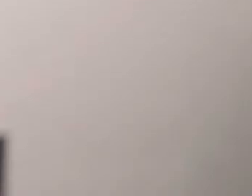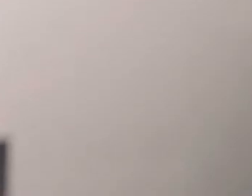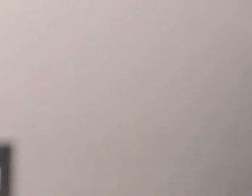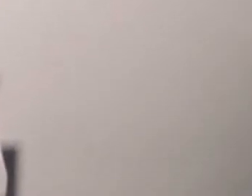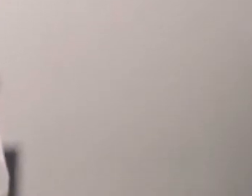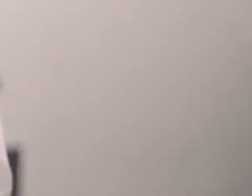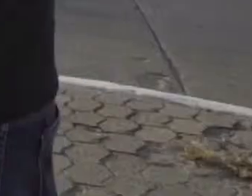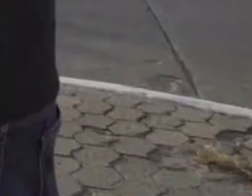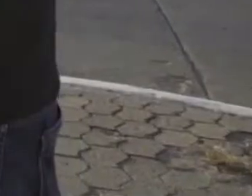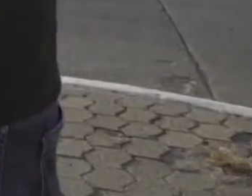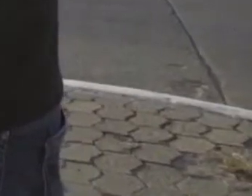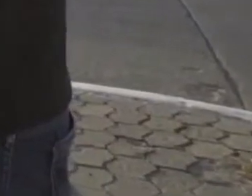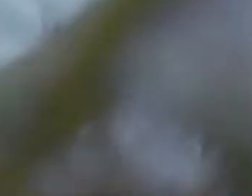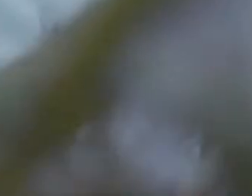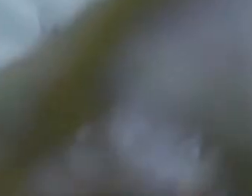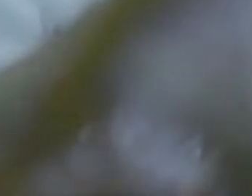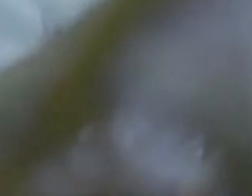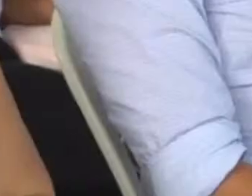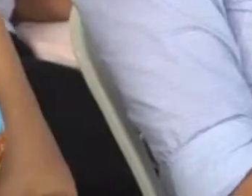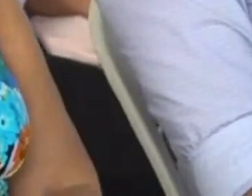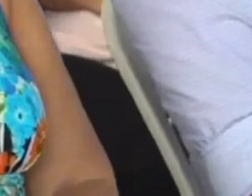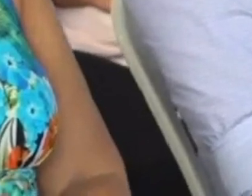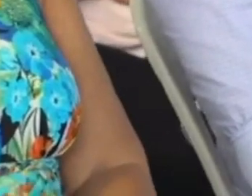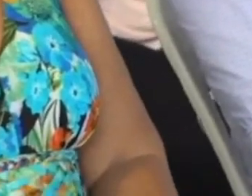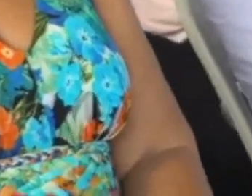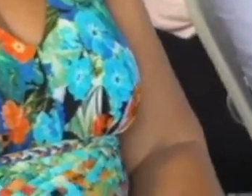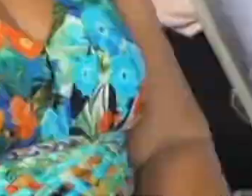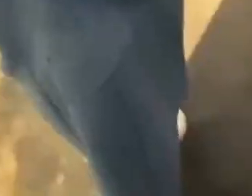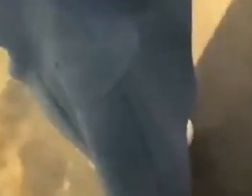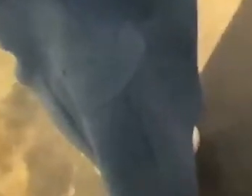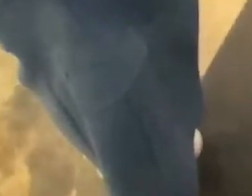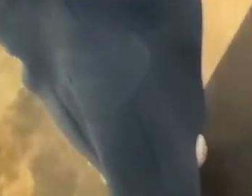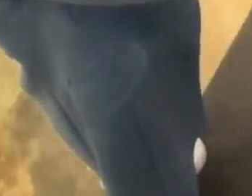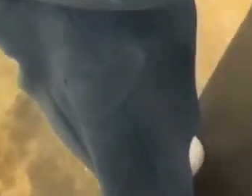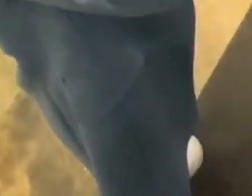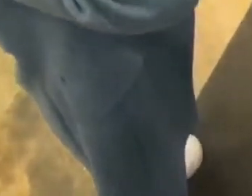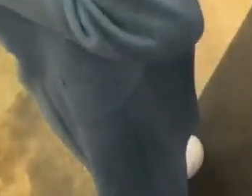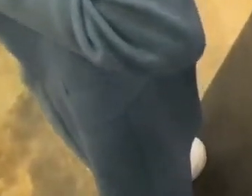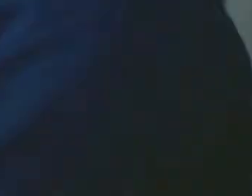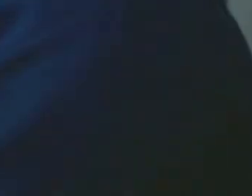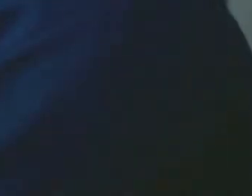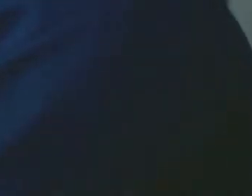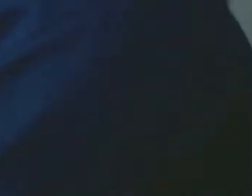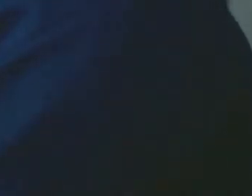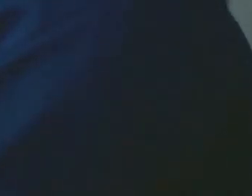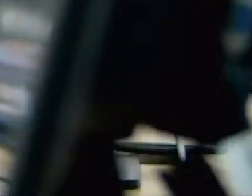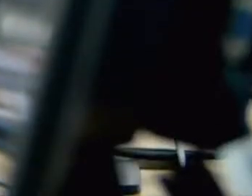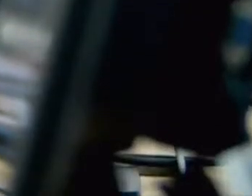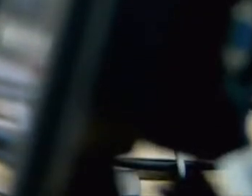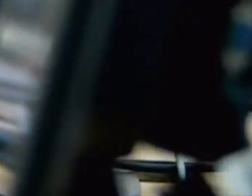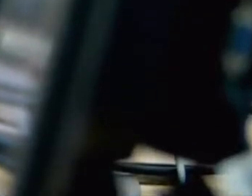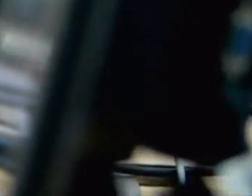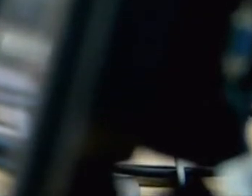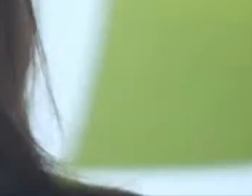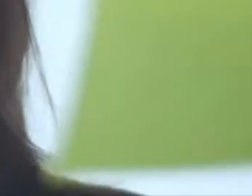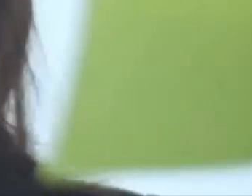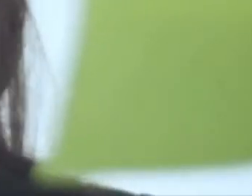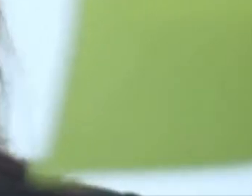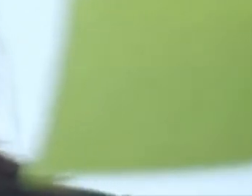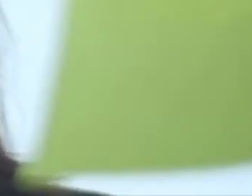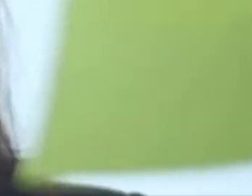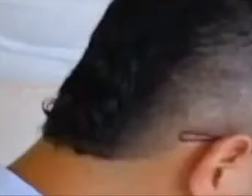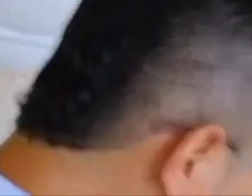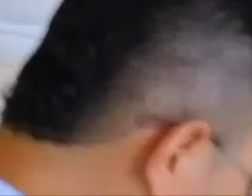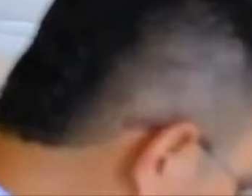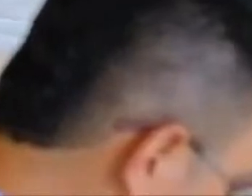con equidad económica, social y ambiental. La reunión de la CEPAL es una de las actividades destacadas de este 2024 declarado como